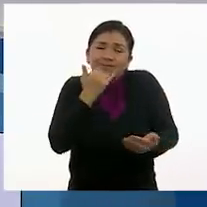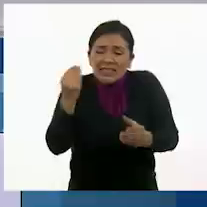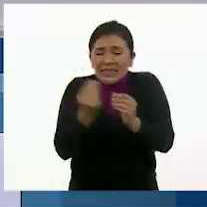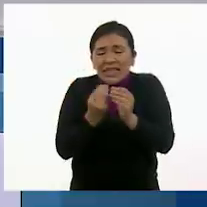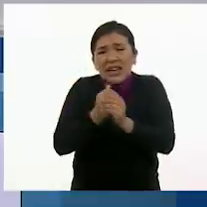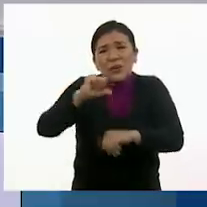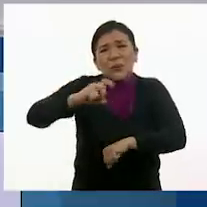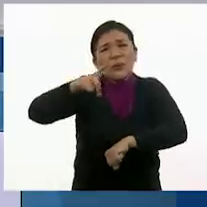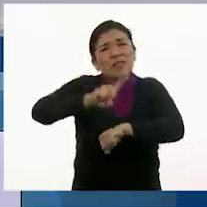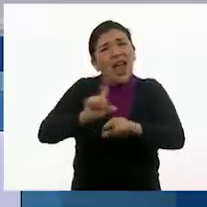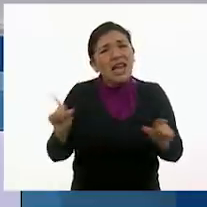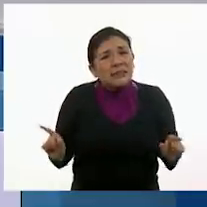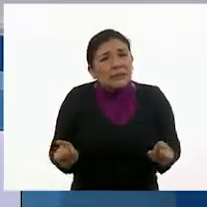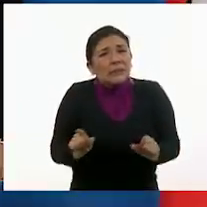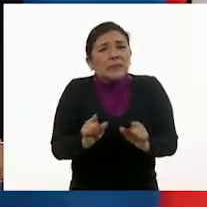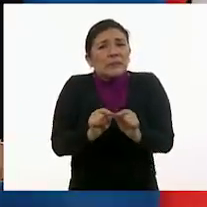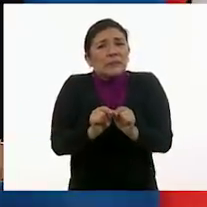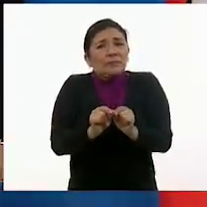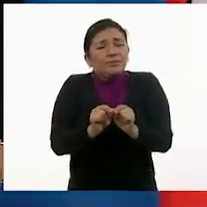para el día de hoy.